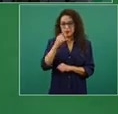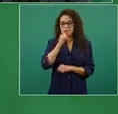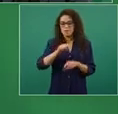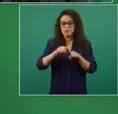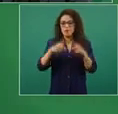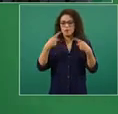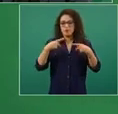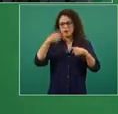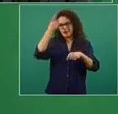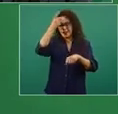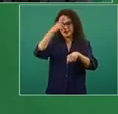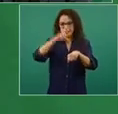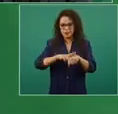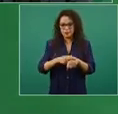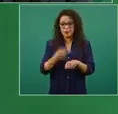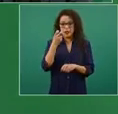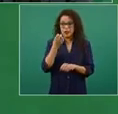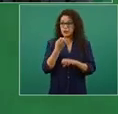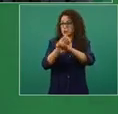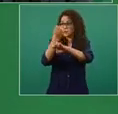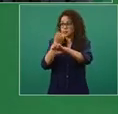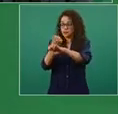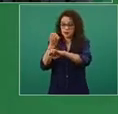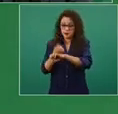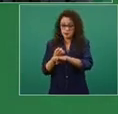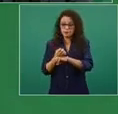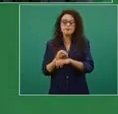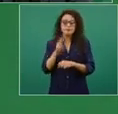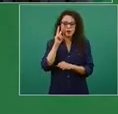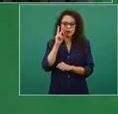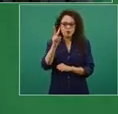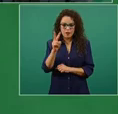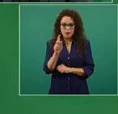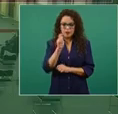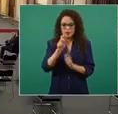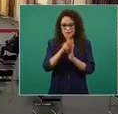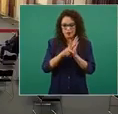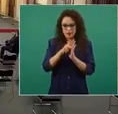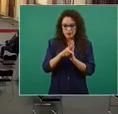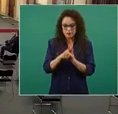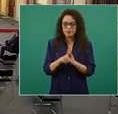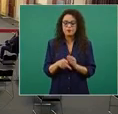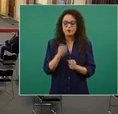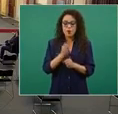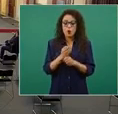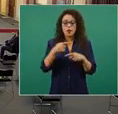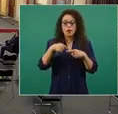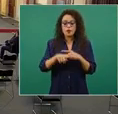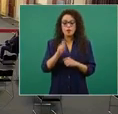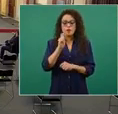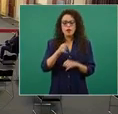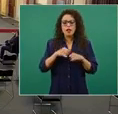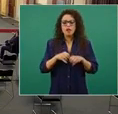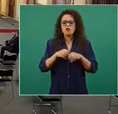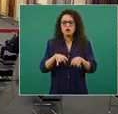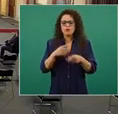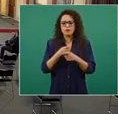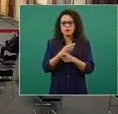de estas entidades federativas. Pues con este preámbulo vamos a dar inicio a la parte del componente técnico.